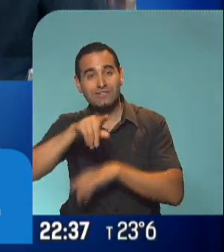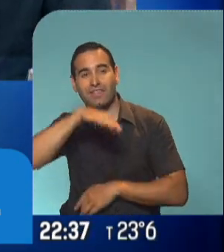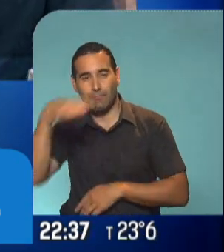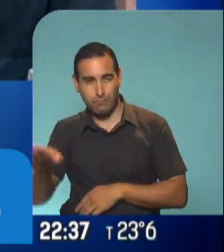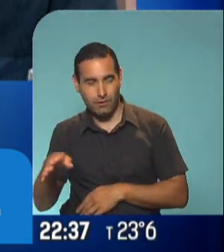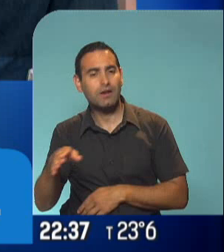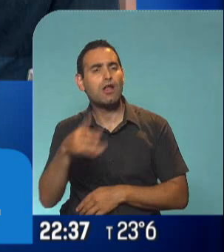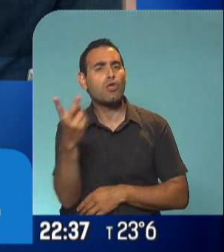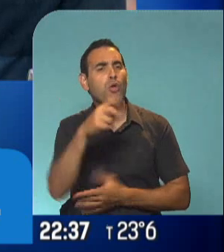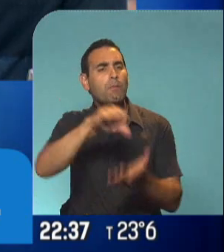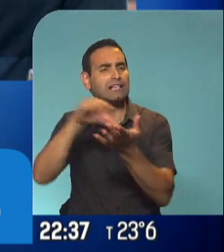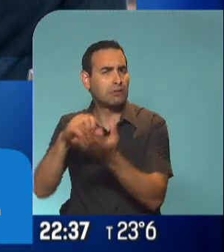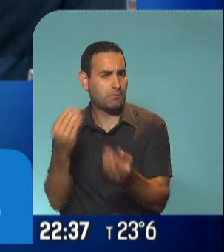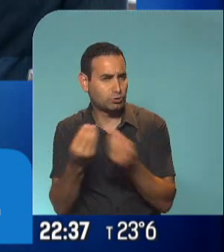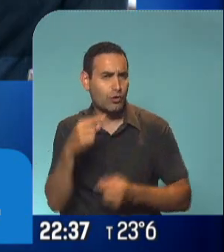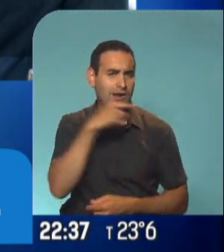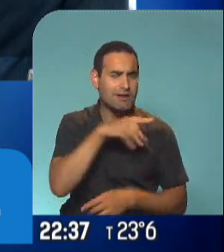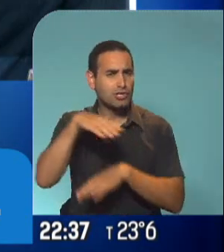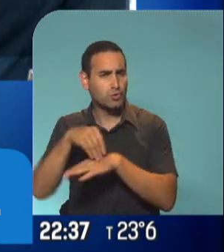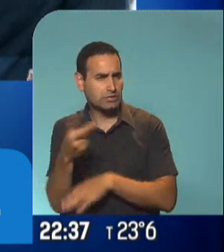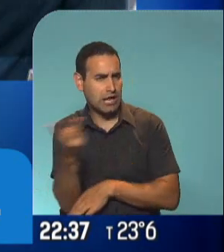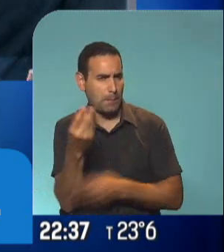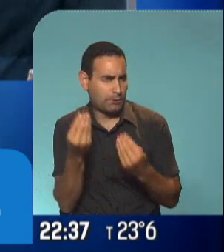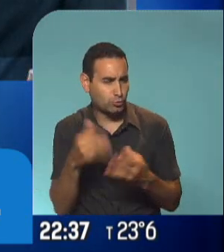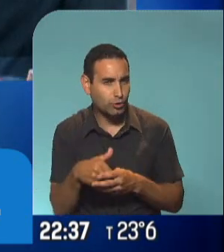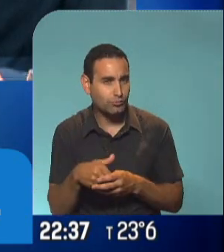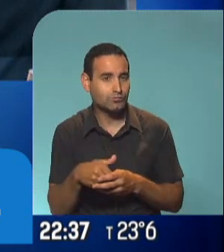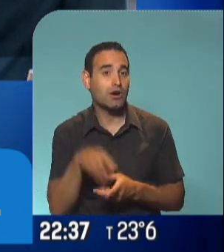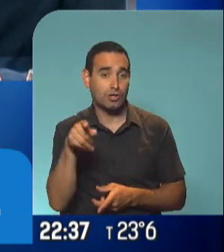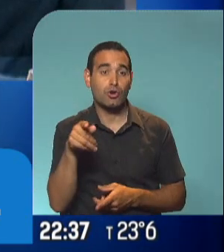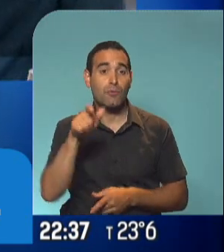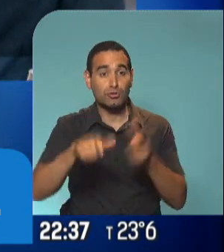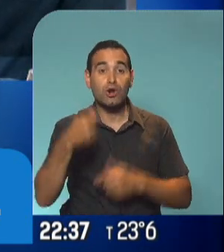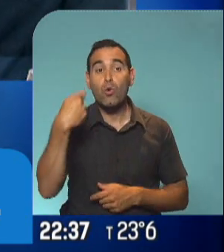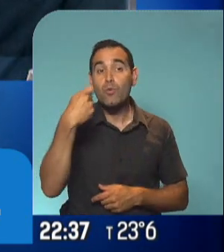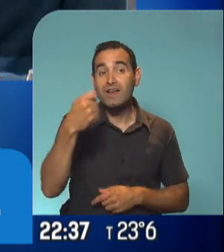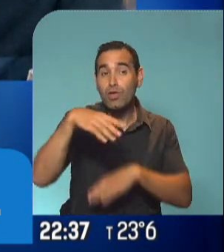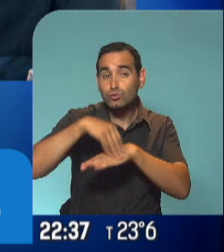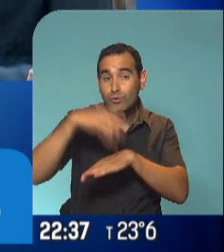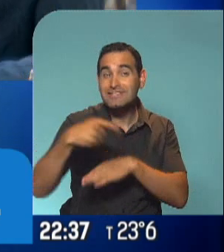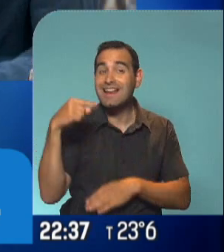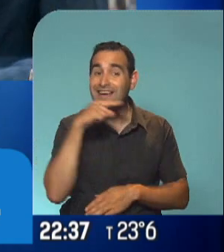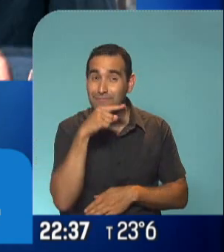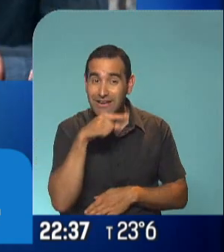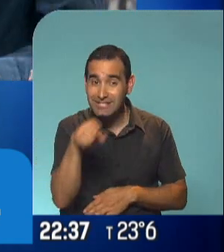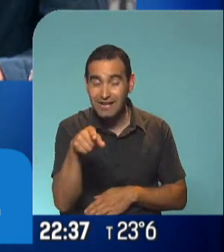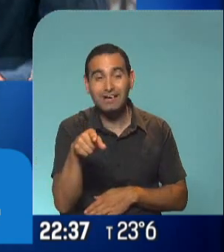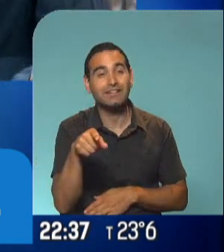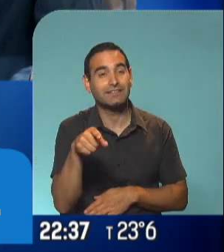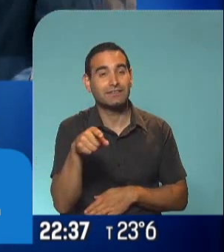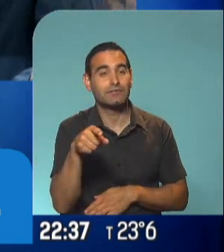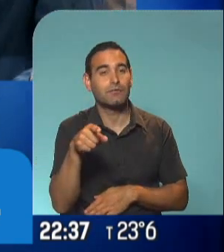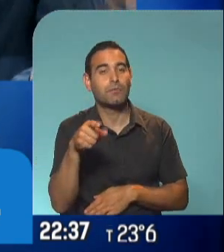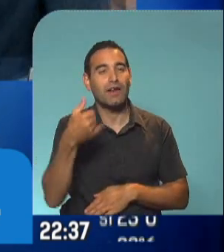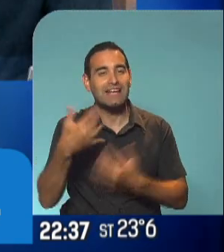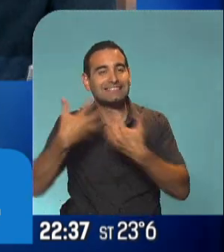sucedió en esos dos países? Bueno, el poder de compra de los jubilados en Suecia y Alemania a partir del ingreso